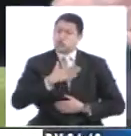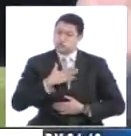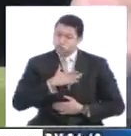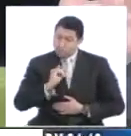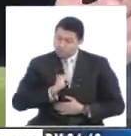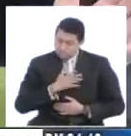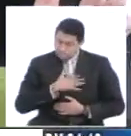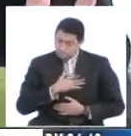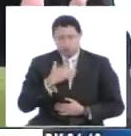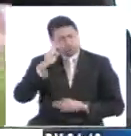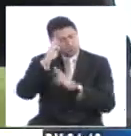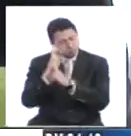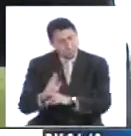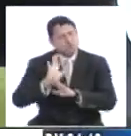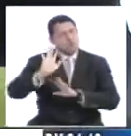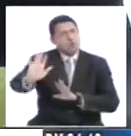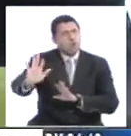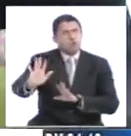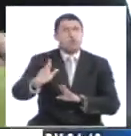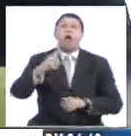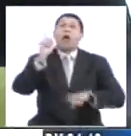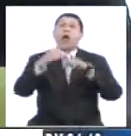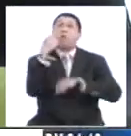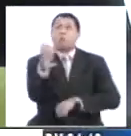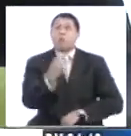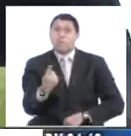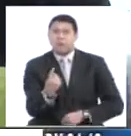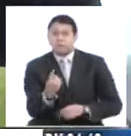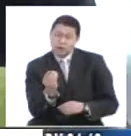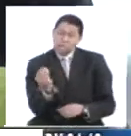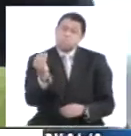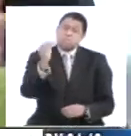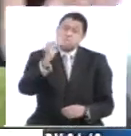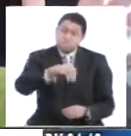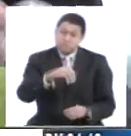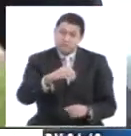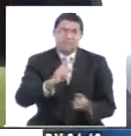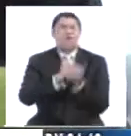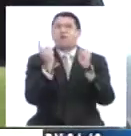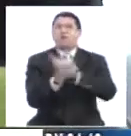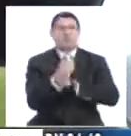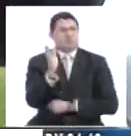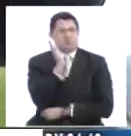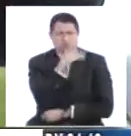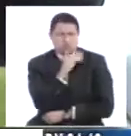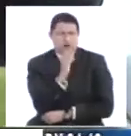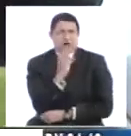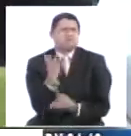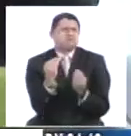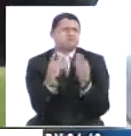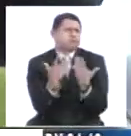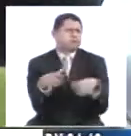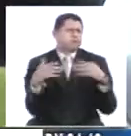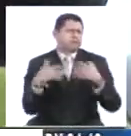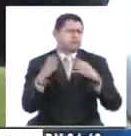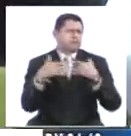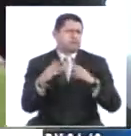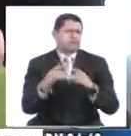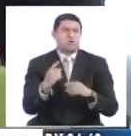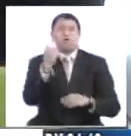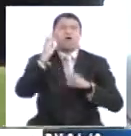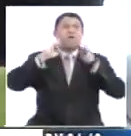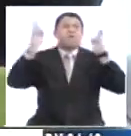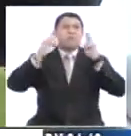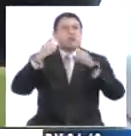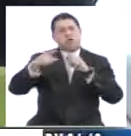particular respecto al criterio todo el mundo hay merengada que son complementos pero el sustituto no existen muchas y muchas en el mercado una más famosa que